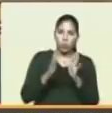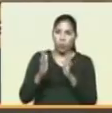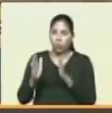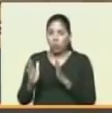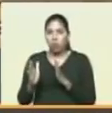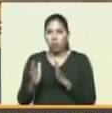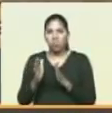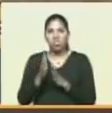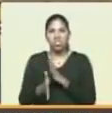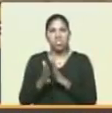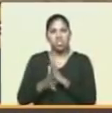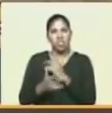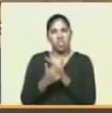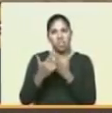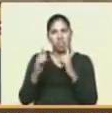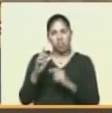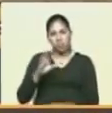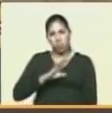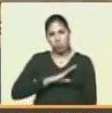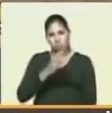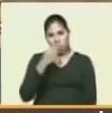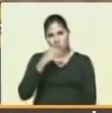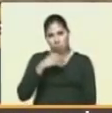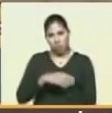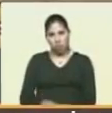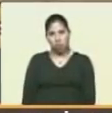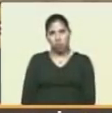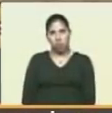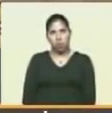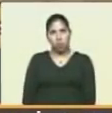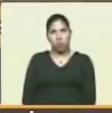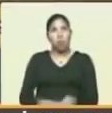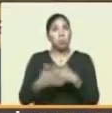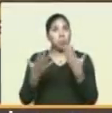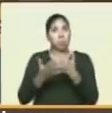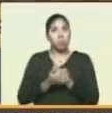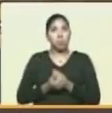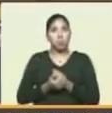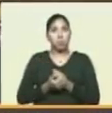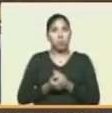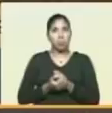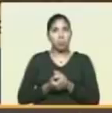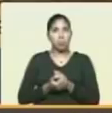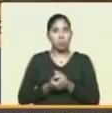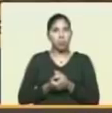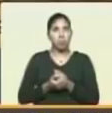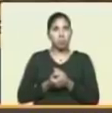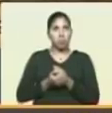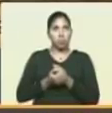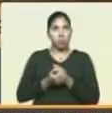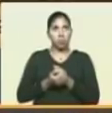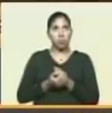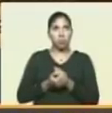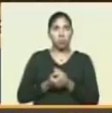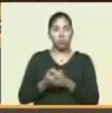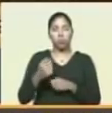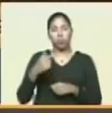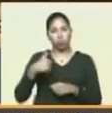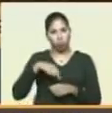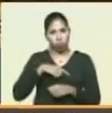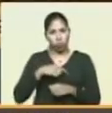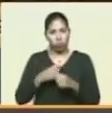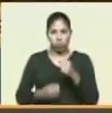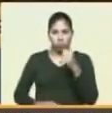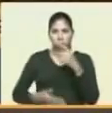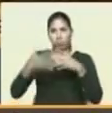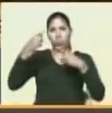soberanía agroalimentaria. Con la justificación de la seguridad alimentaria, priorizamos en muchas ocasiones